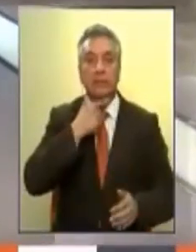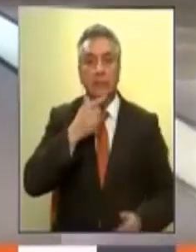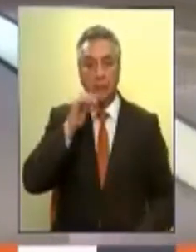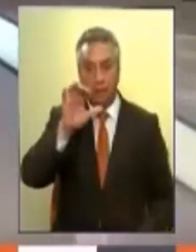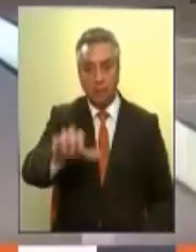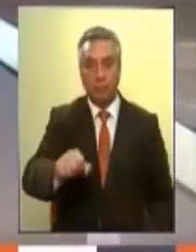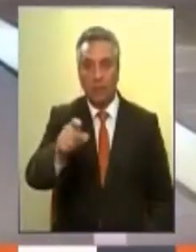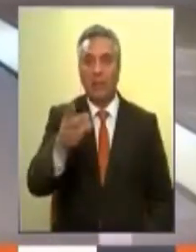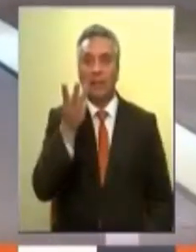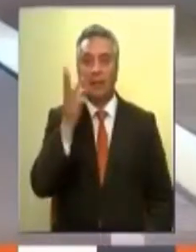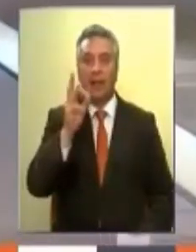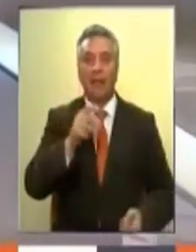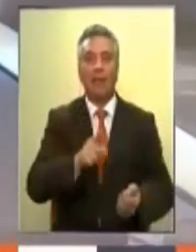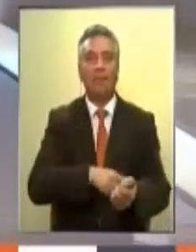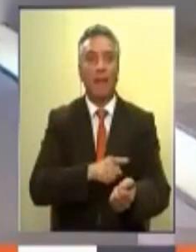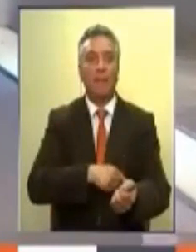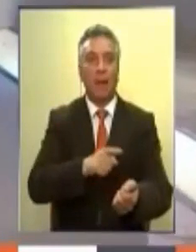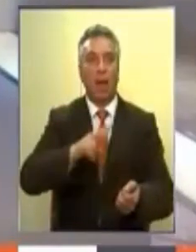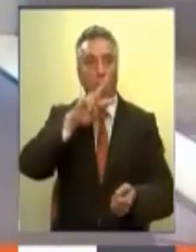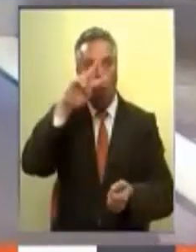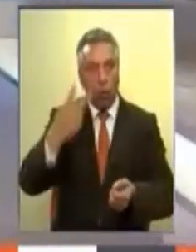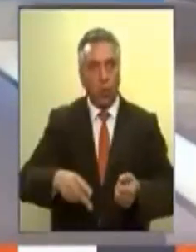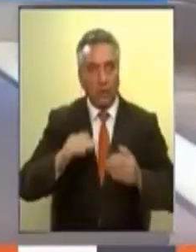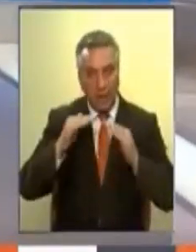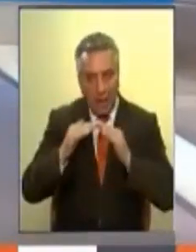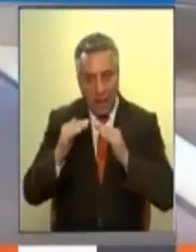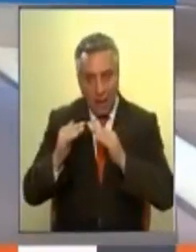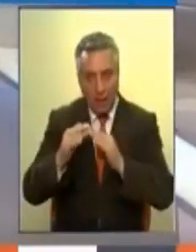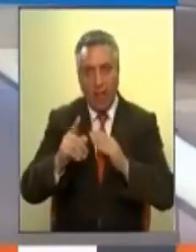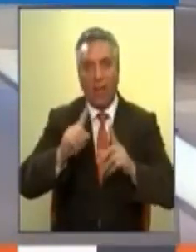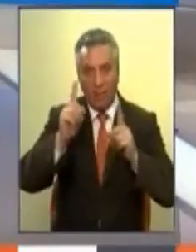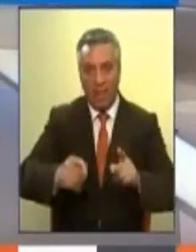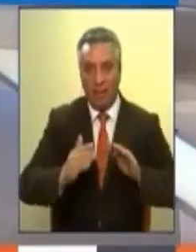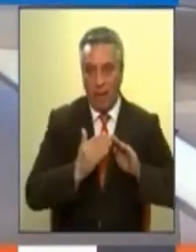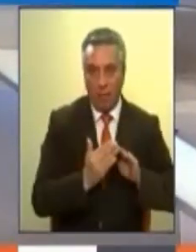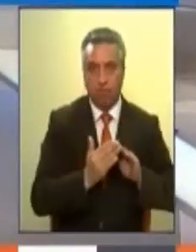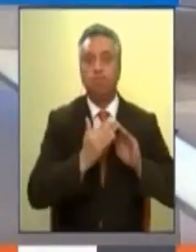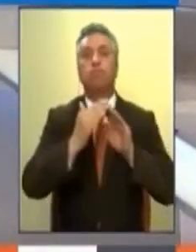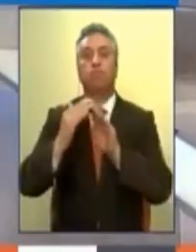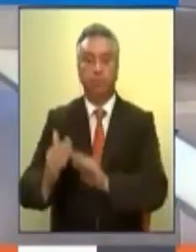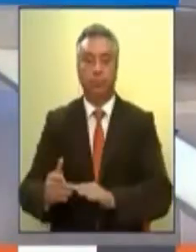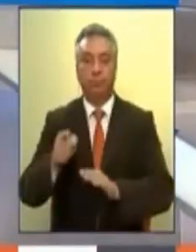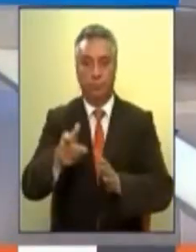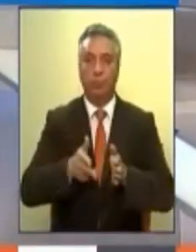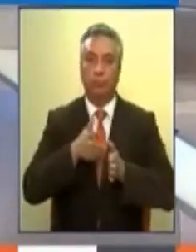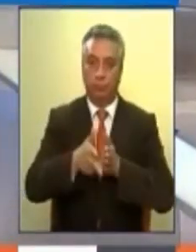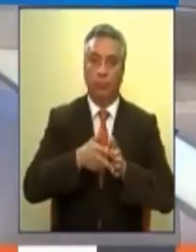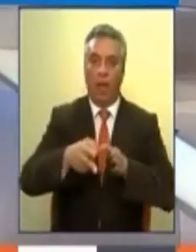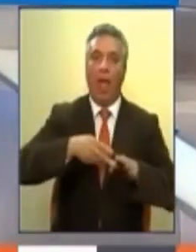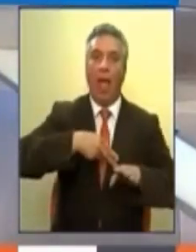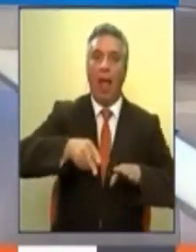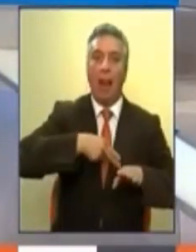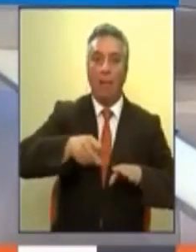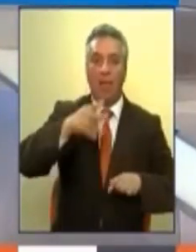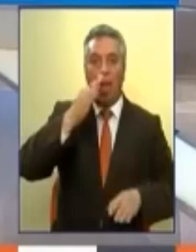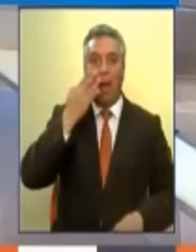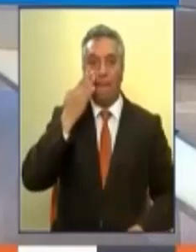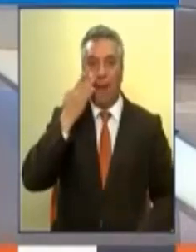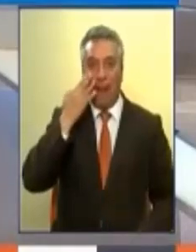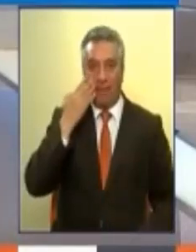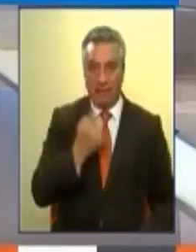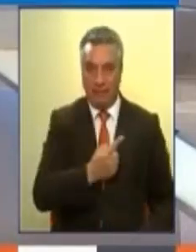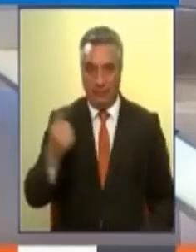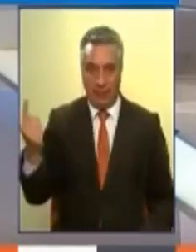30 familias dueñas de Nimitas que deben ser reubicadas por la construcción del tren Alameda Melipilla. En total son